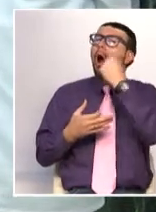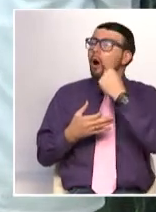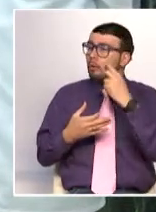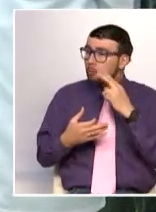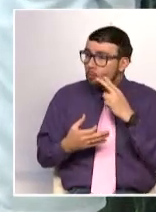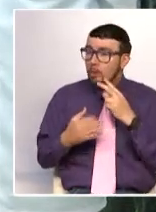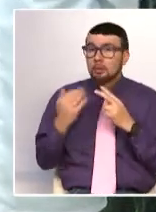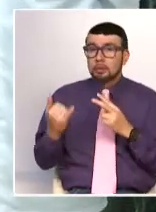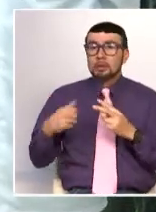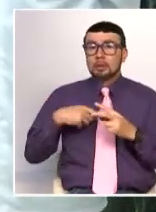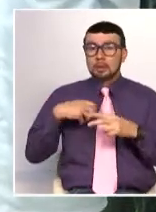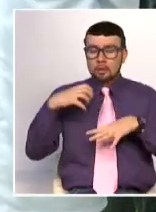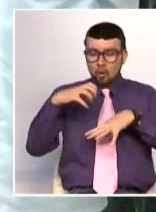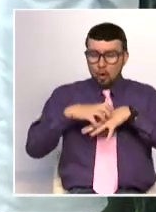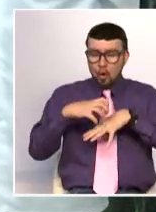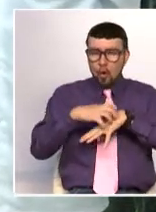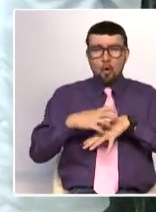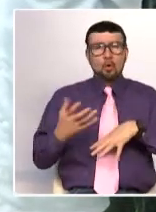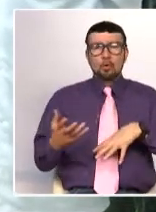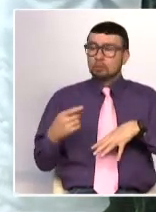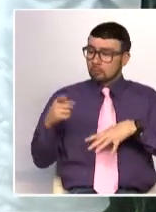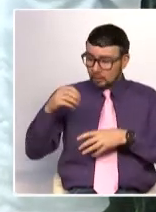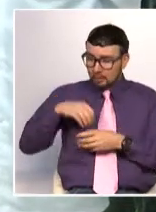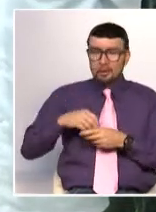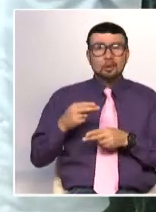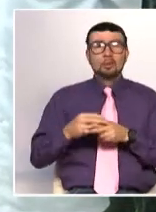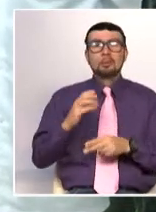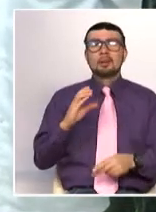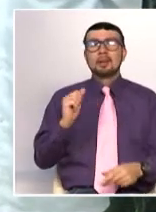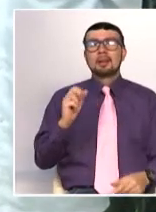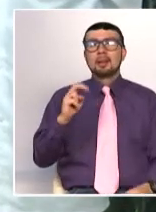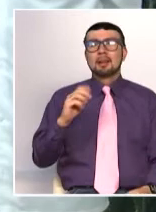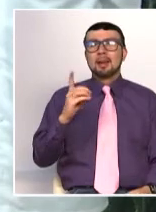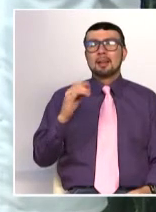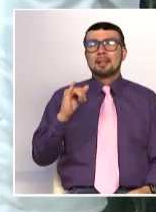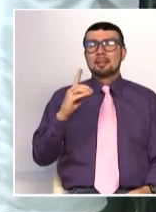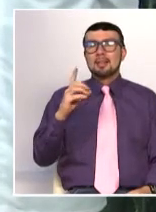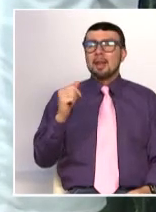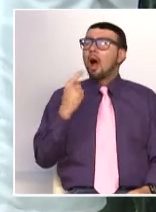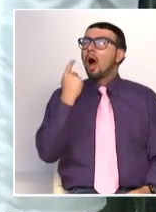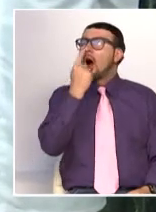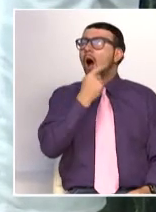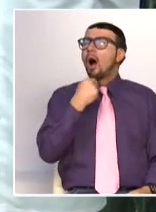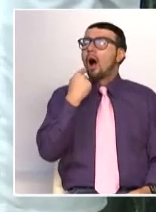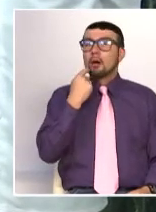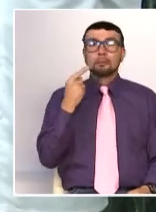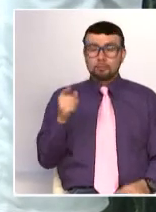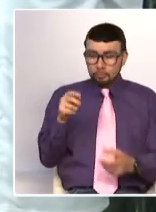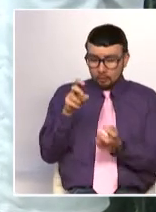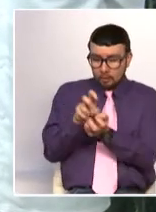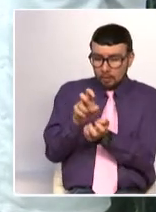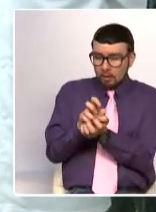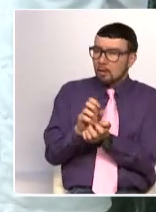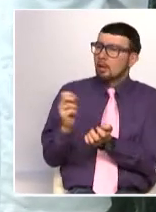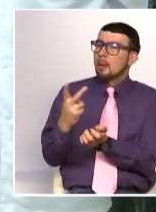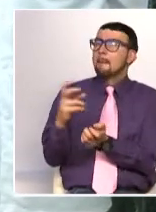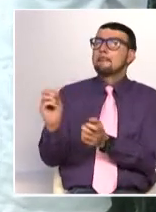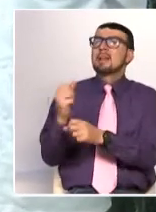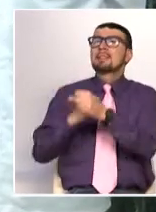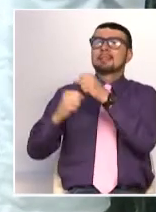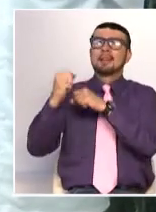hongos tienen cándida en todo su paladar las prótesis contaminadas prótesis de 20 30 años